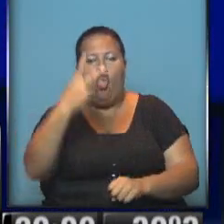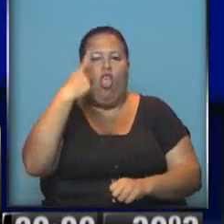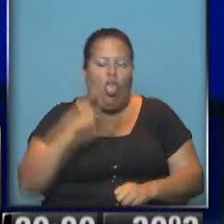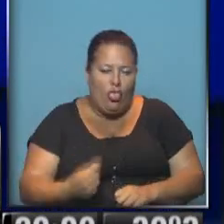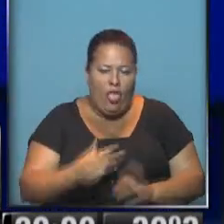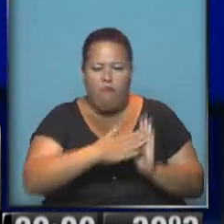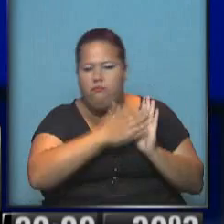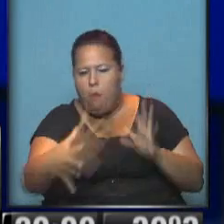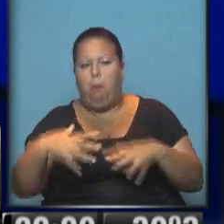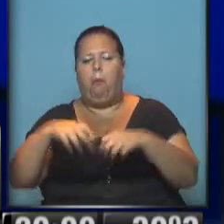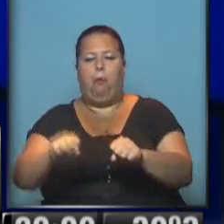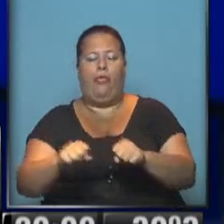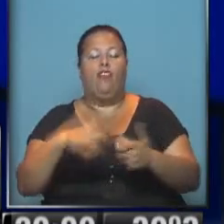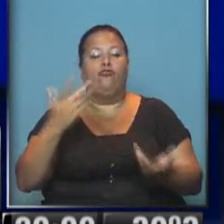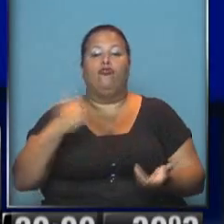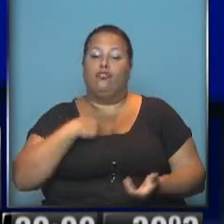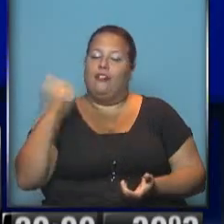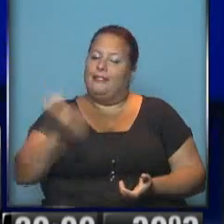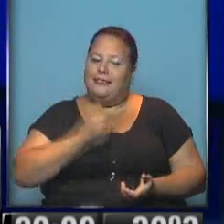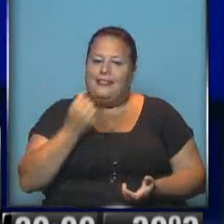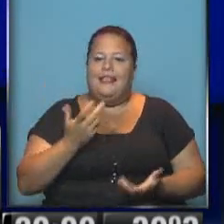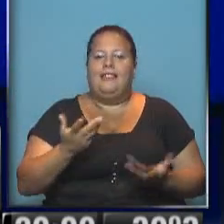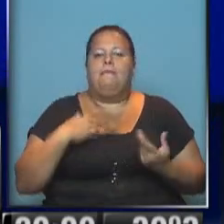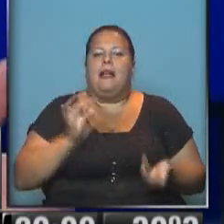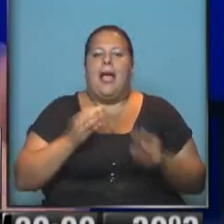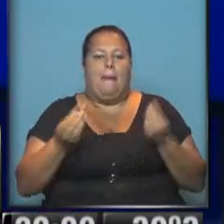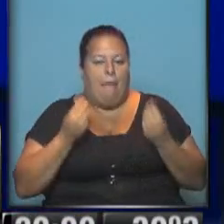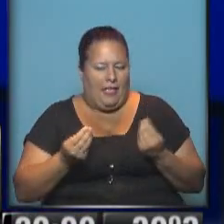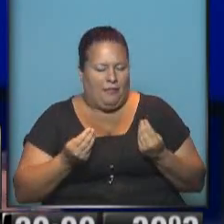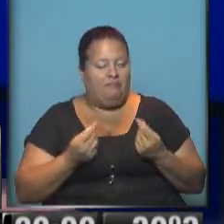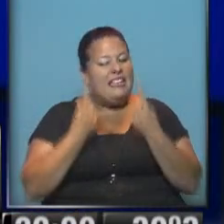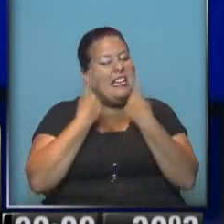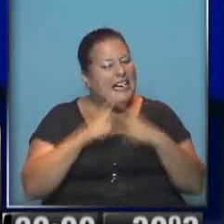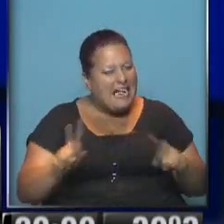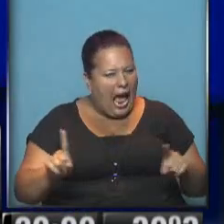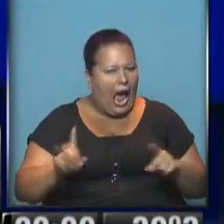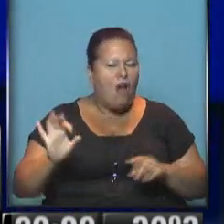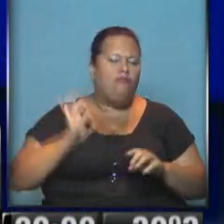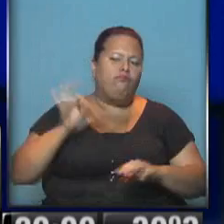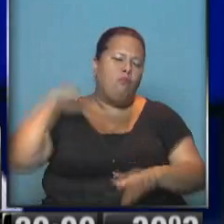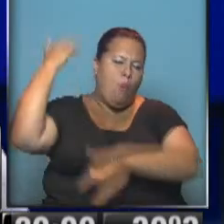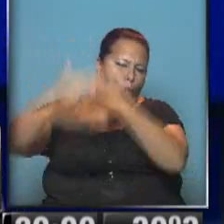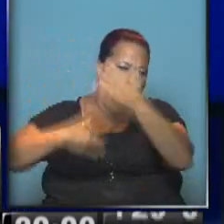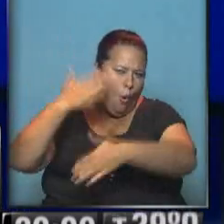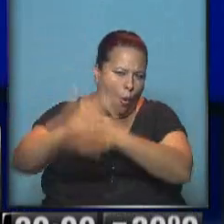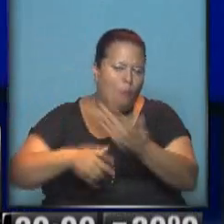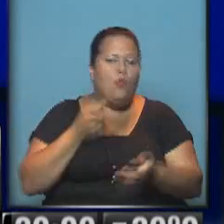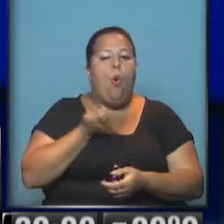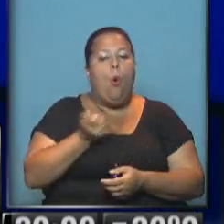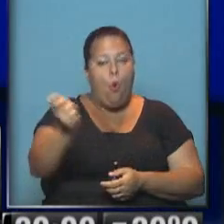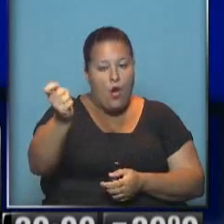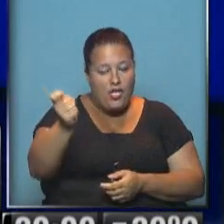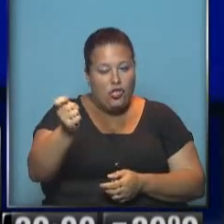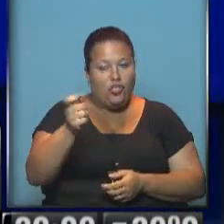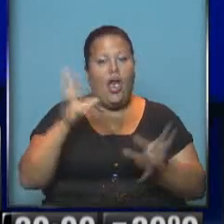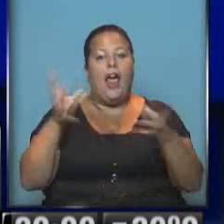2 días. Entonces yo quería saber qué pasaba. Extrañamente, muchos años después, cuando se hace el juicio a